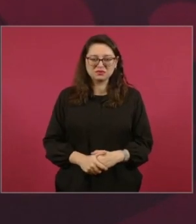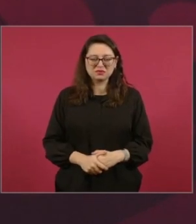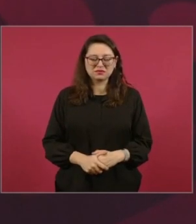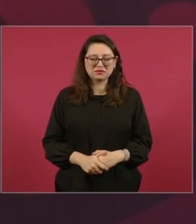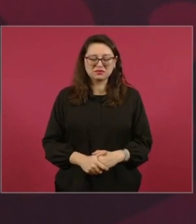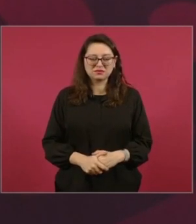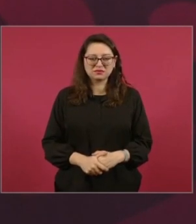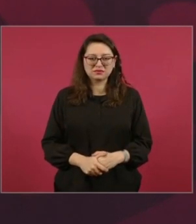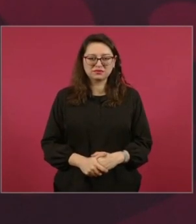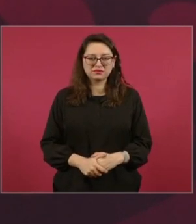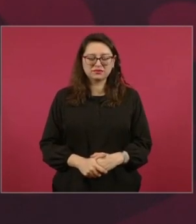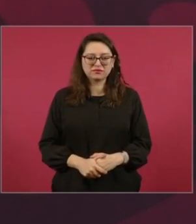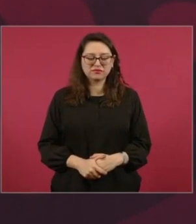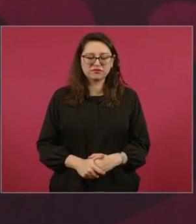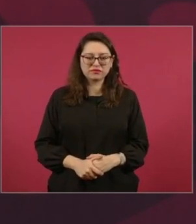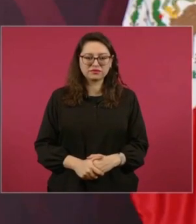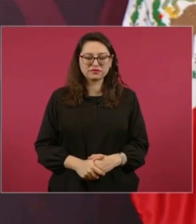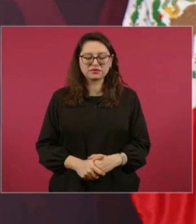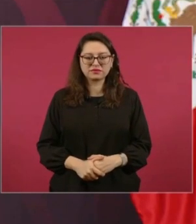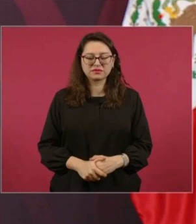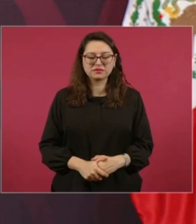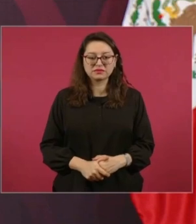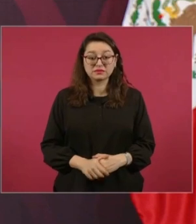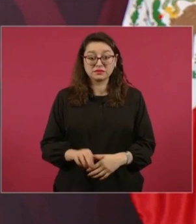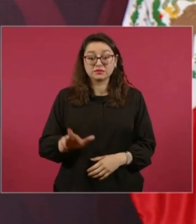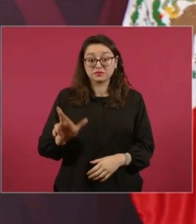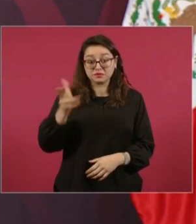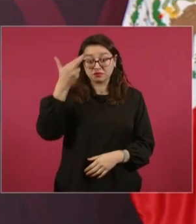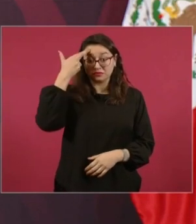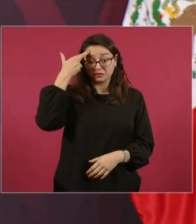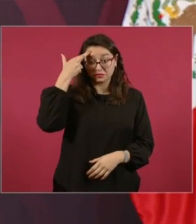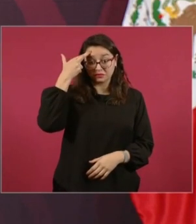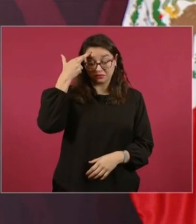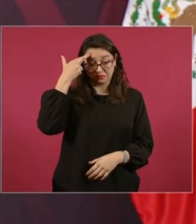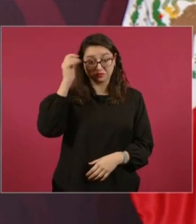cómo hablaban de la austeridad